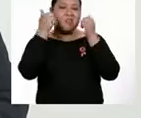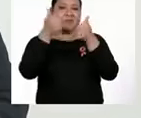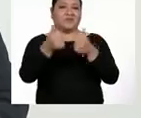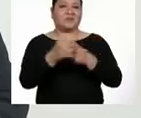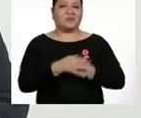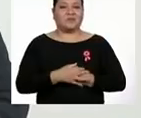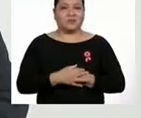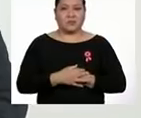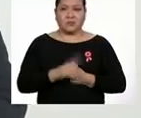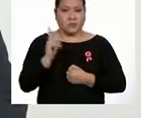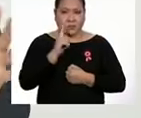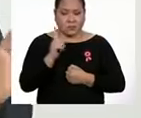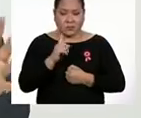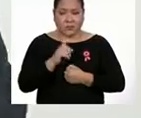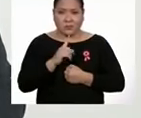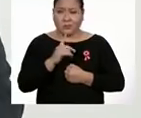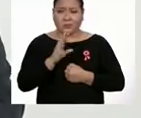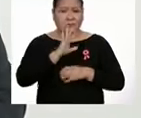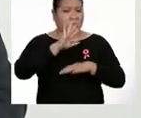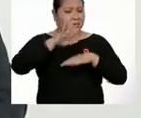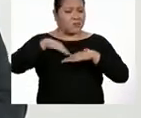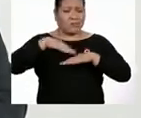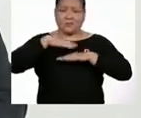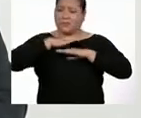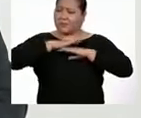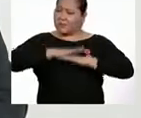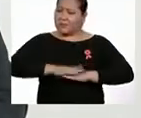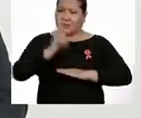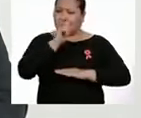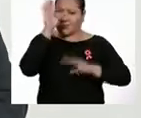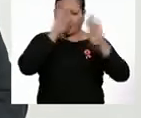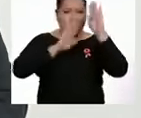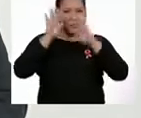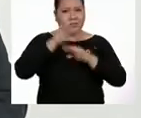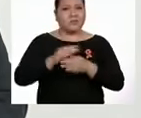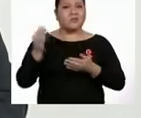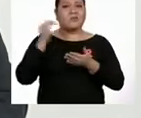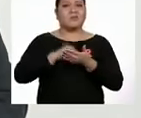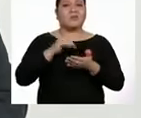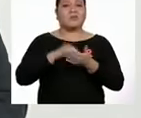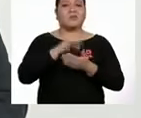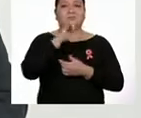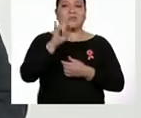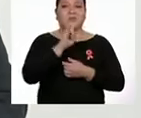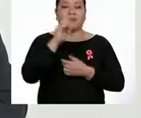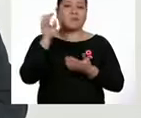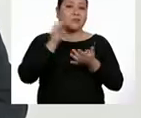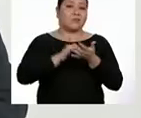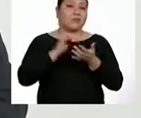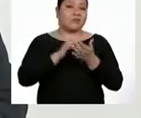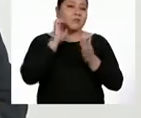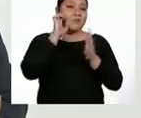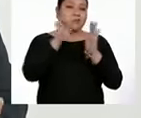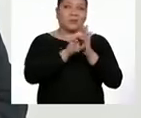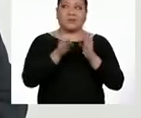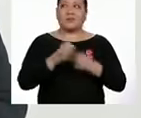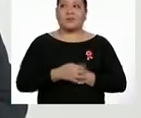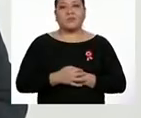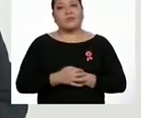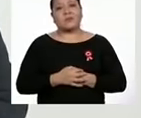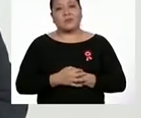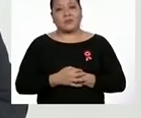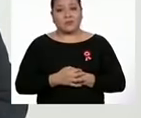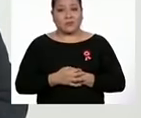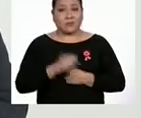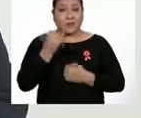bien. Y si no, no hay nada de qué preocuparse. Volveremos a utilizar más ejemplos.